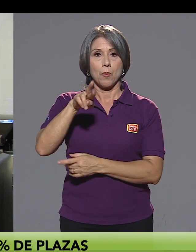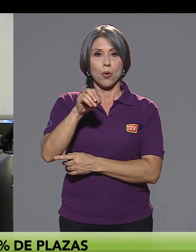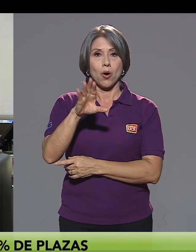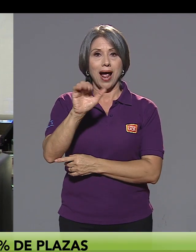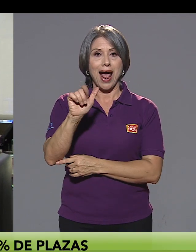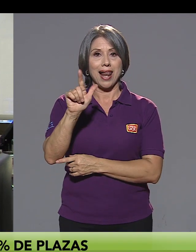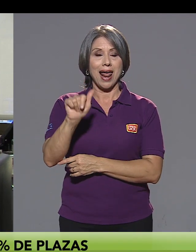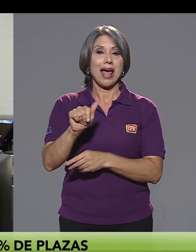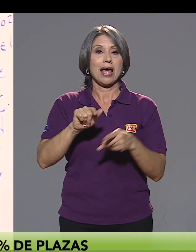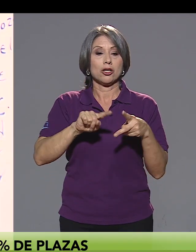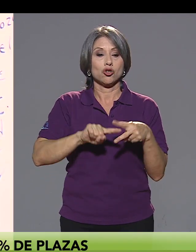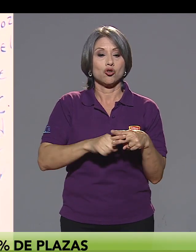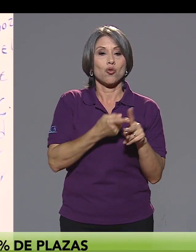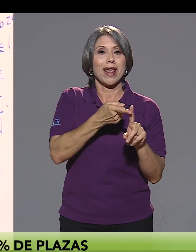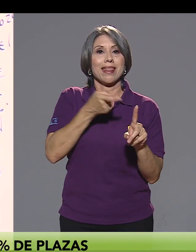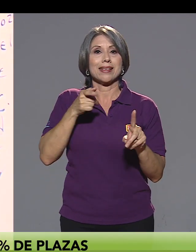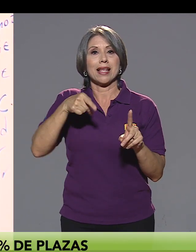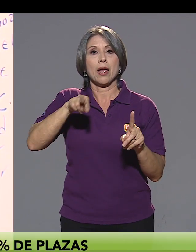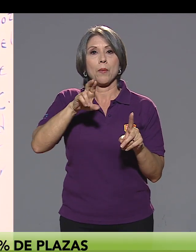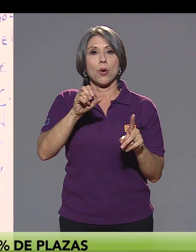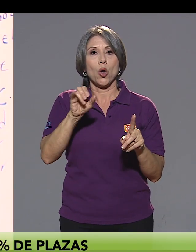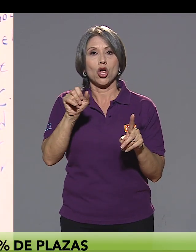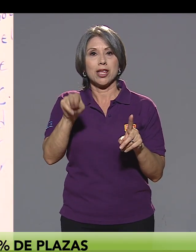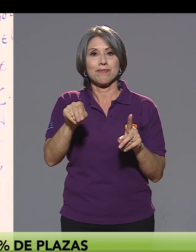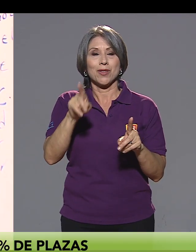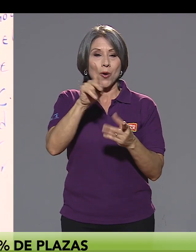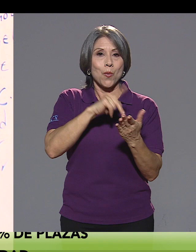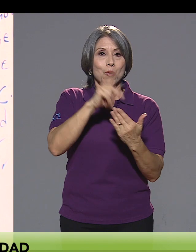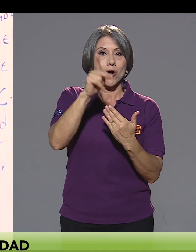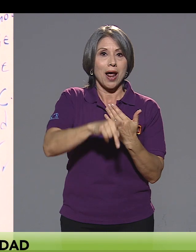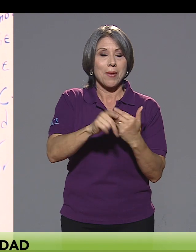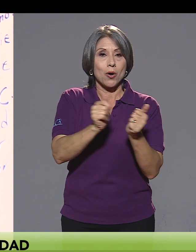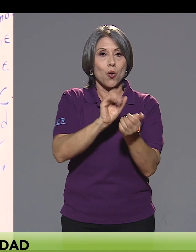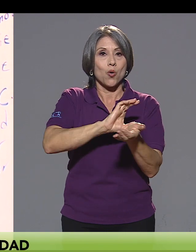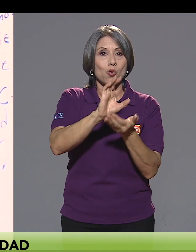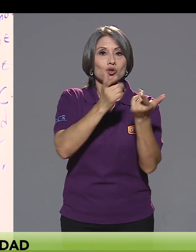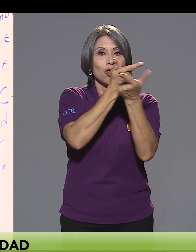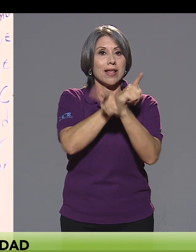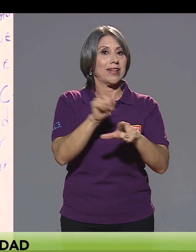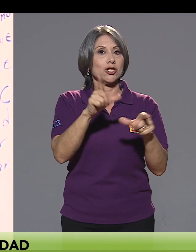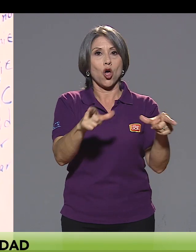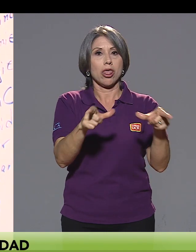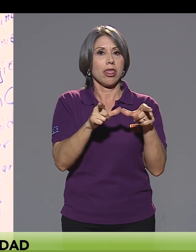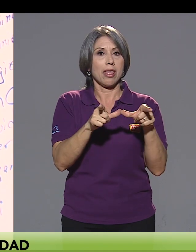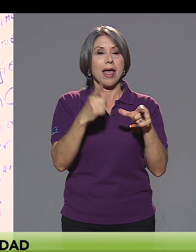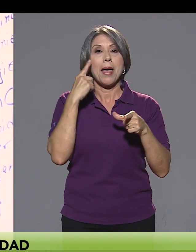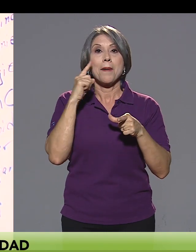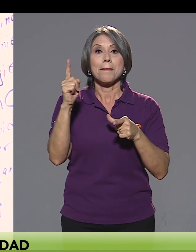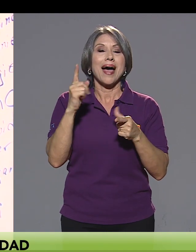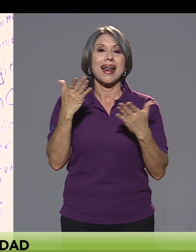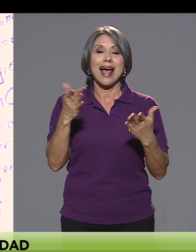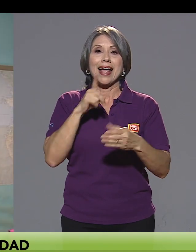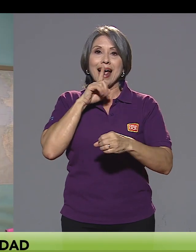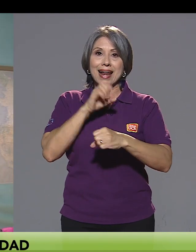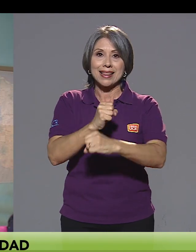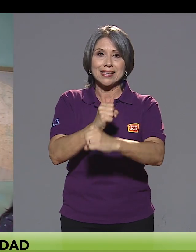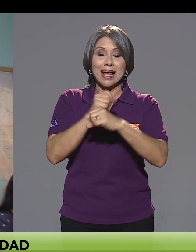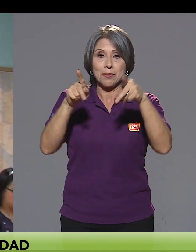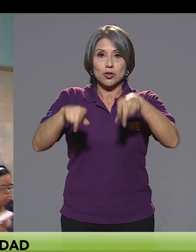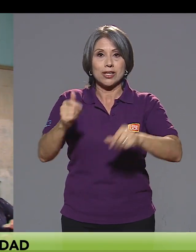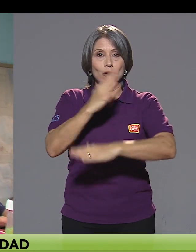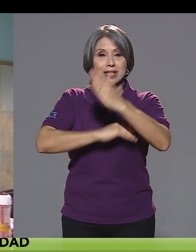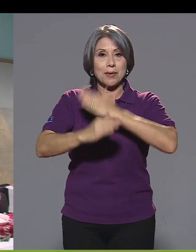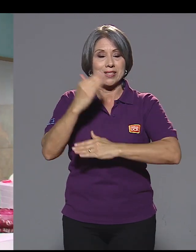Procala surge de Proin, un programa que ofrece cursos libres no titulados para garantizar el acceso de la población con discapacidad